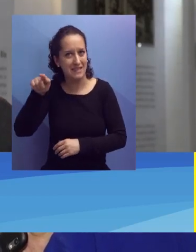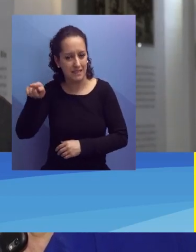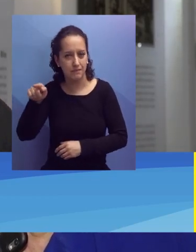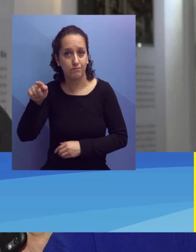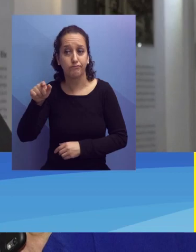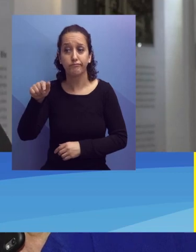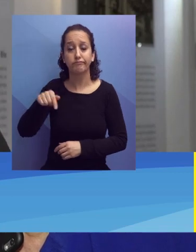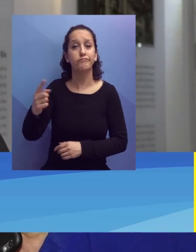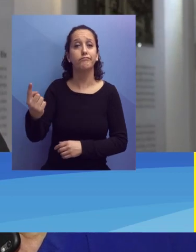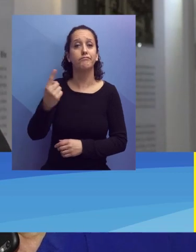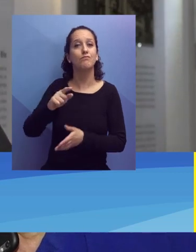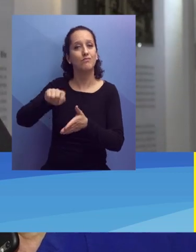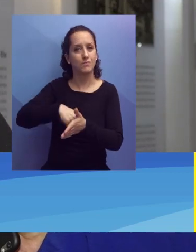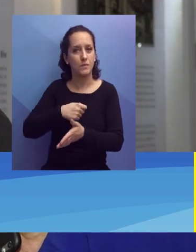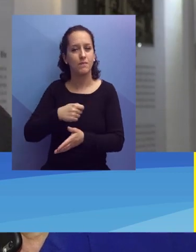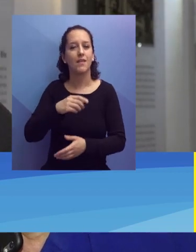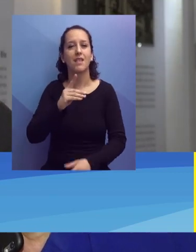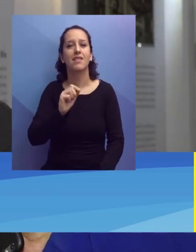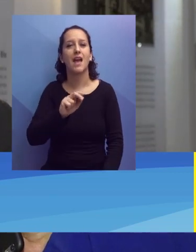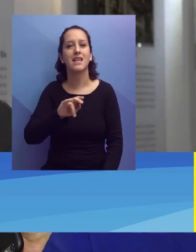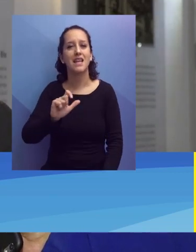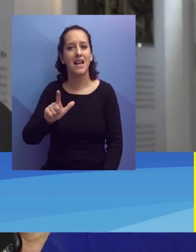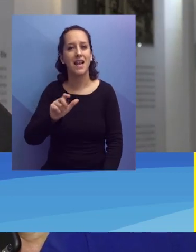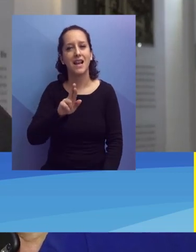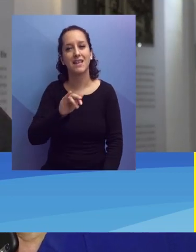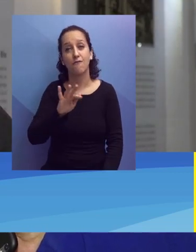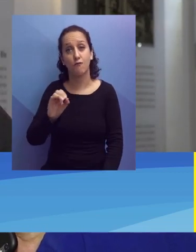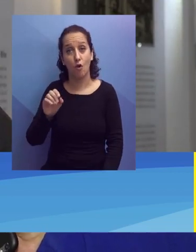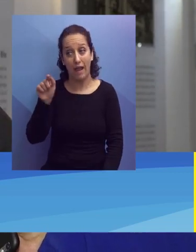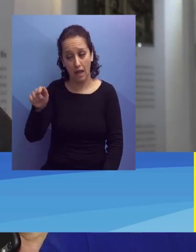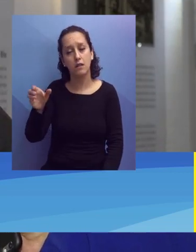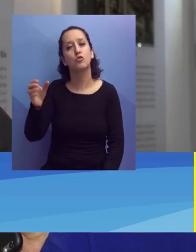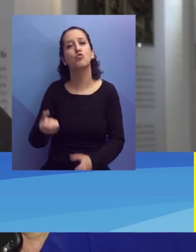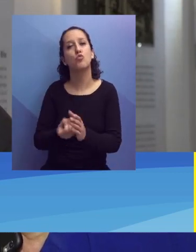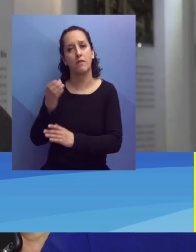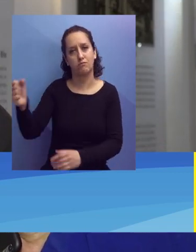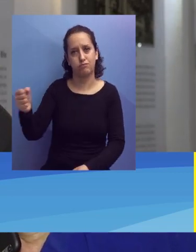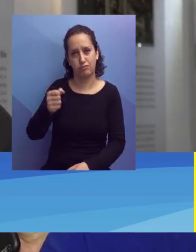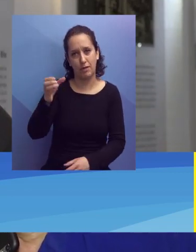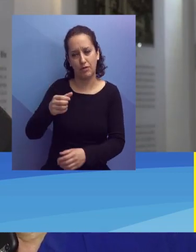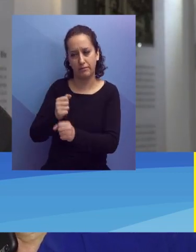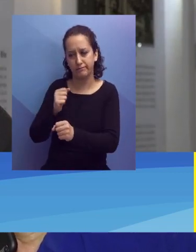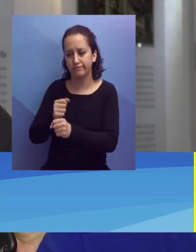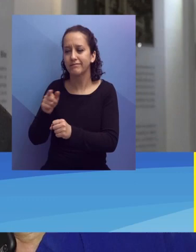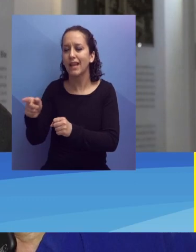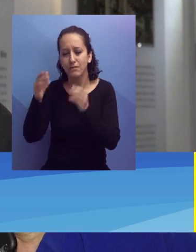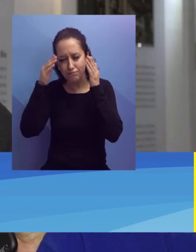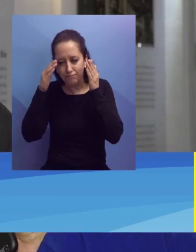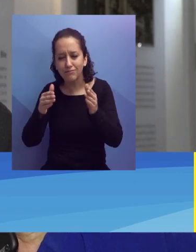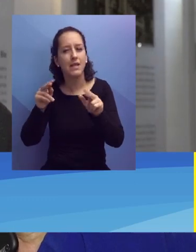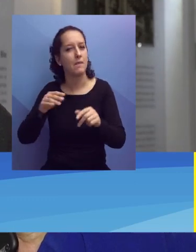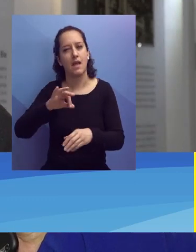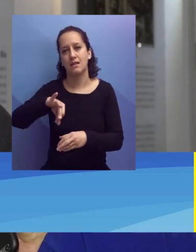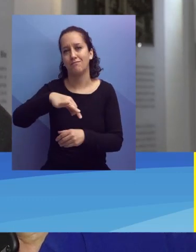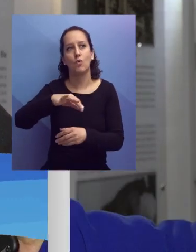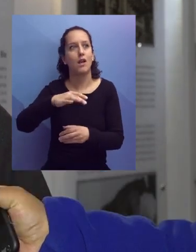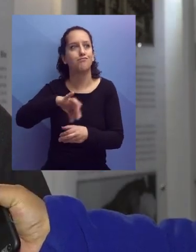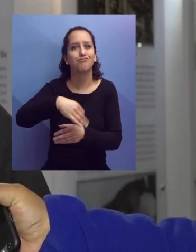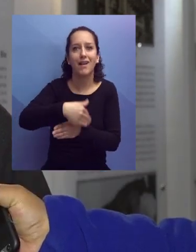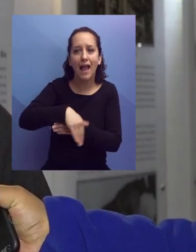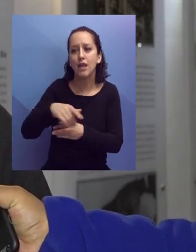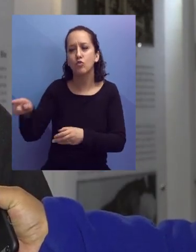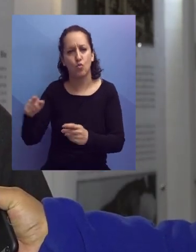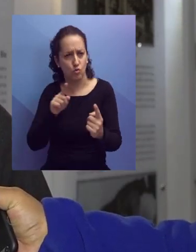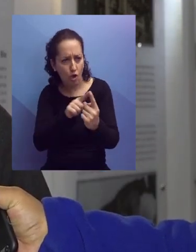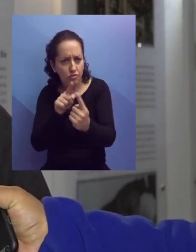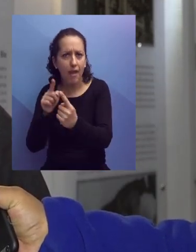Nosotros, por ejemplo, contratamos a una persona, al profesional Daniel Rifo, preocupado 100% de la persona situación